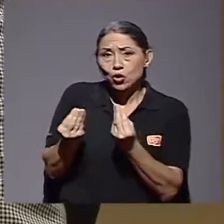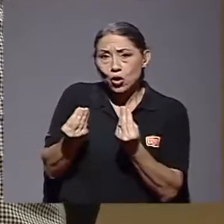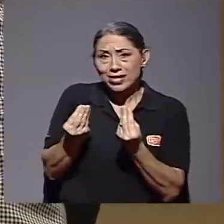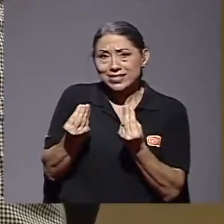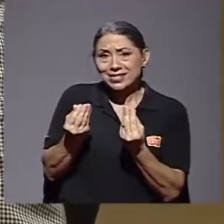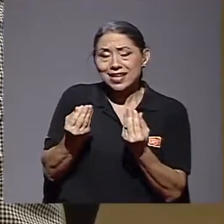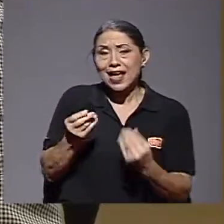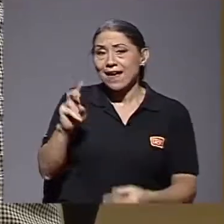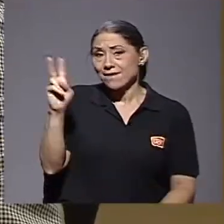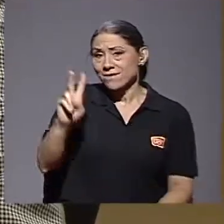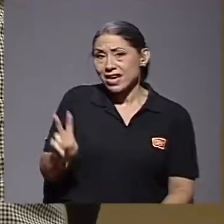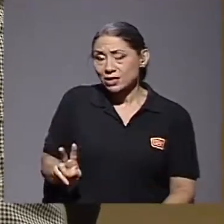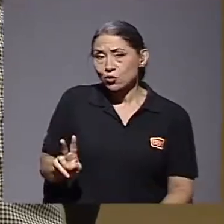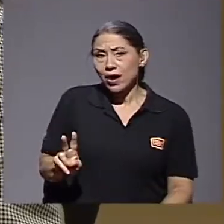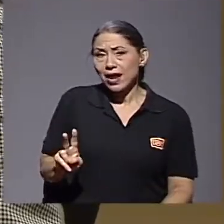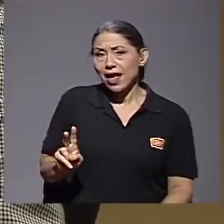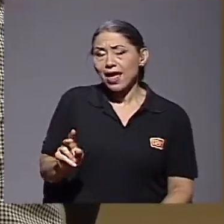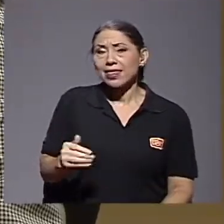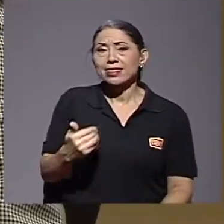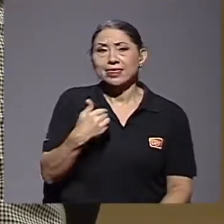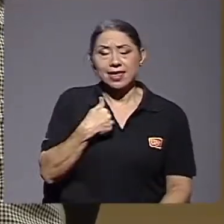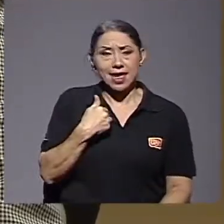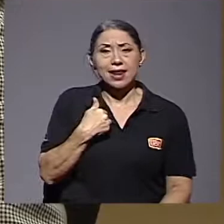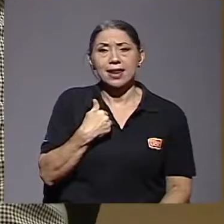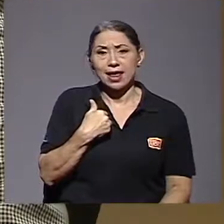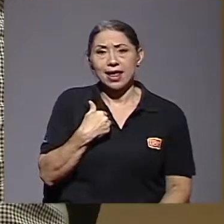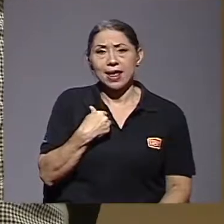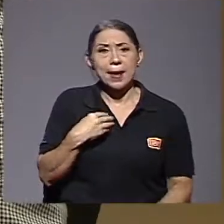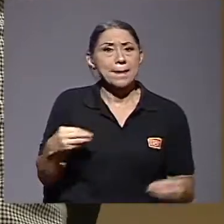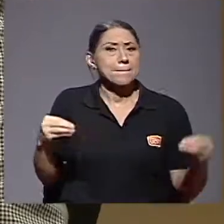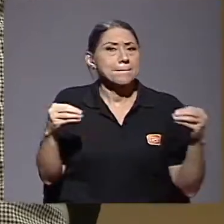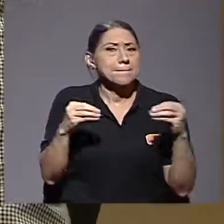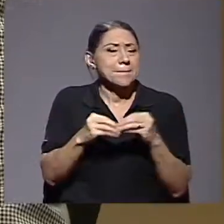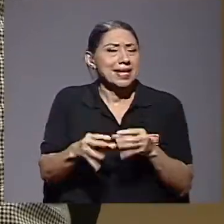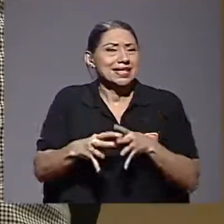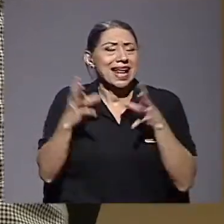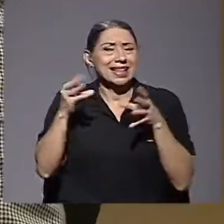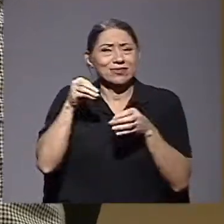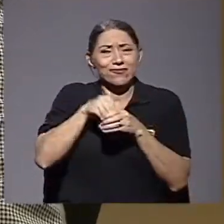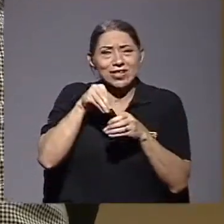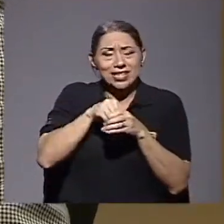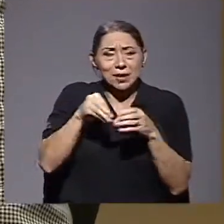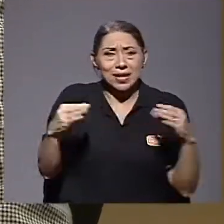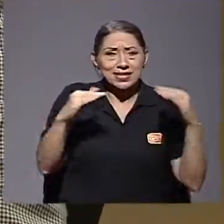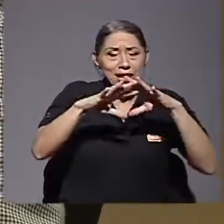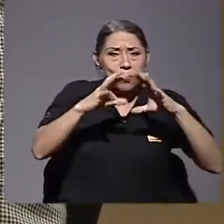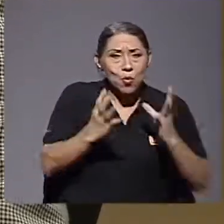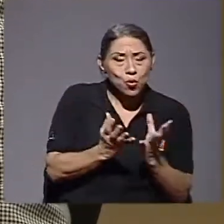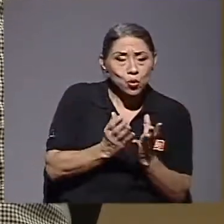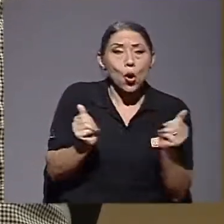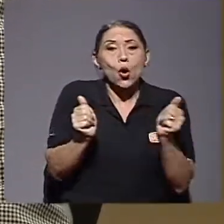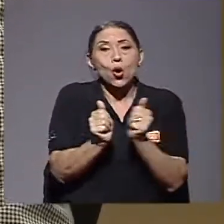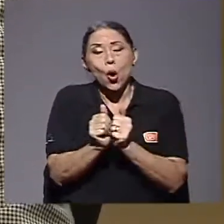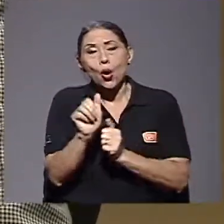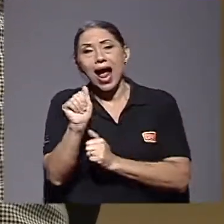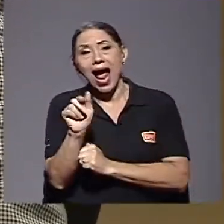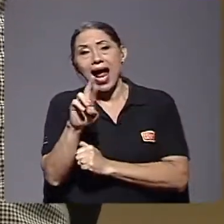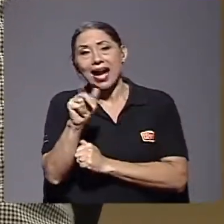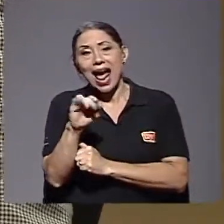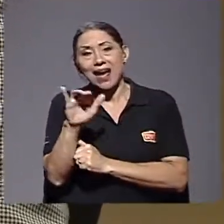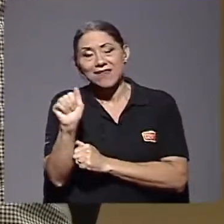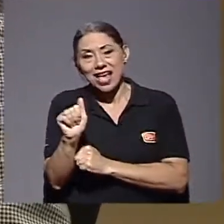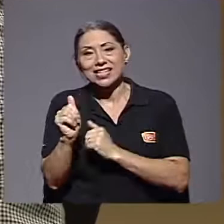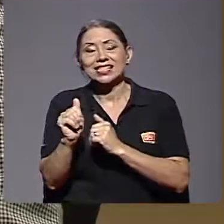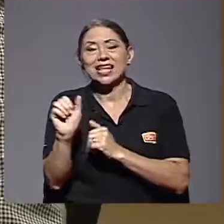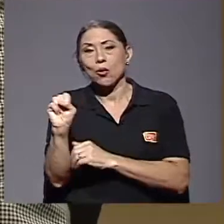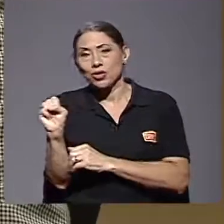tiene las grandes, mayores reservas del mundo, junto con Arabia Saudita, y después está Irán y